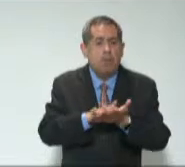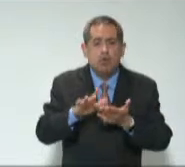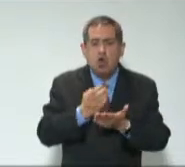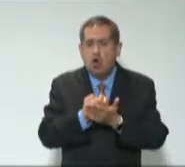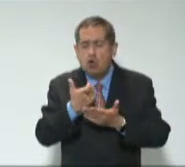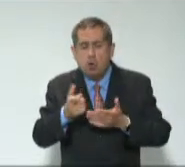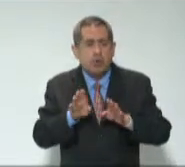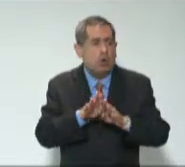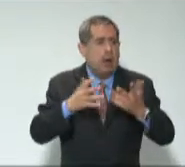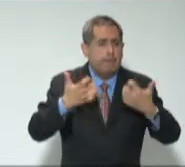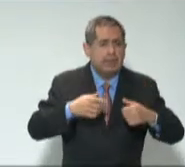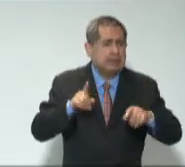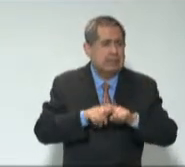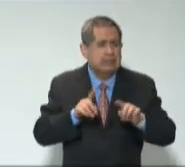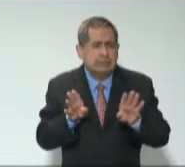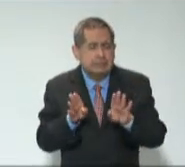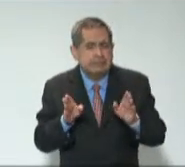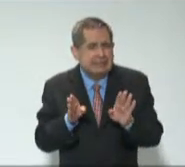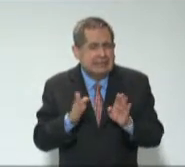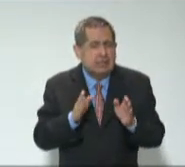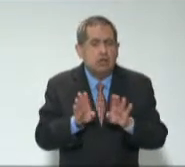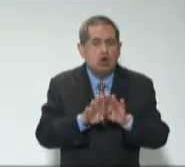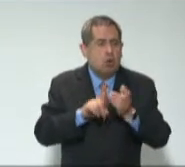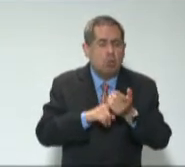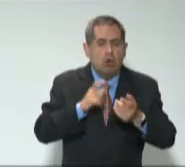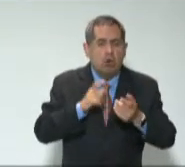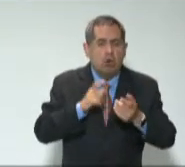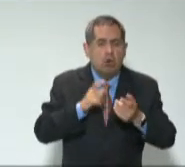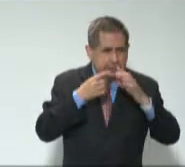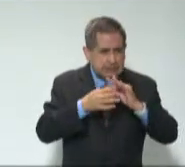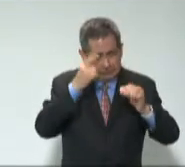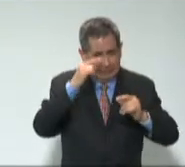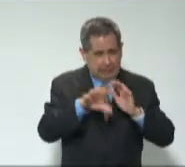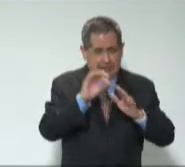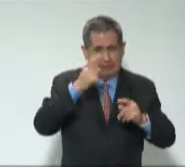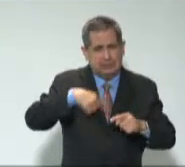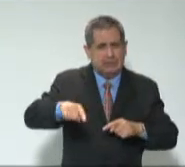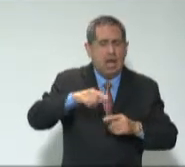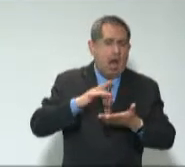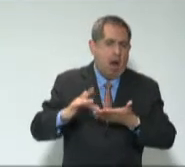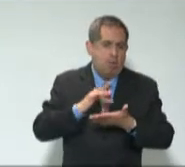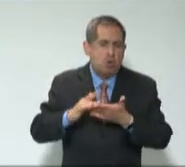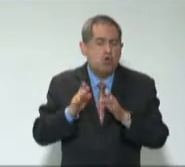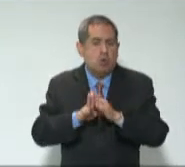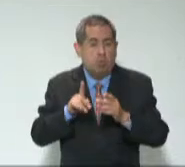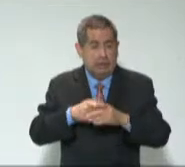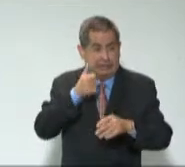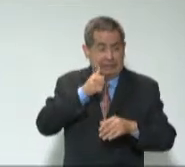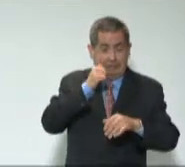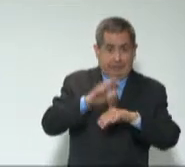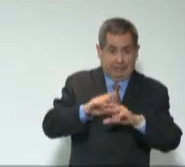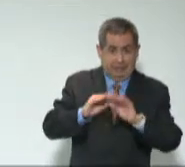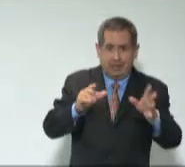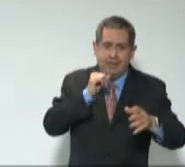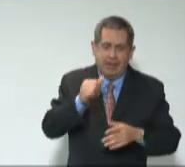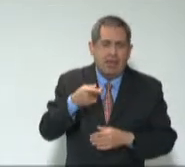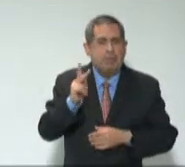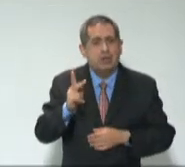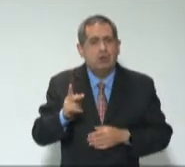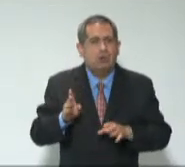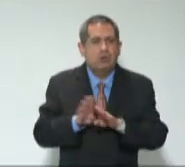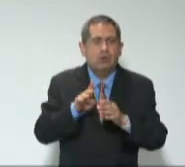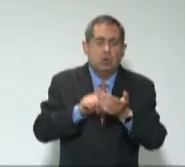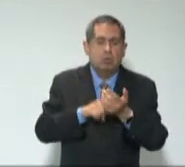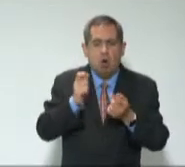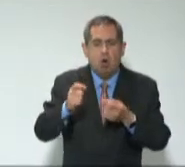a las pequeñas empresas Cómo entrar Cómo ser elegible para recibir esos apoyos no siempre queda claro y puede haber un uso